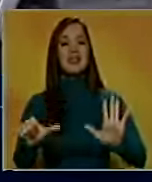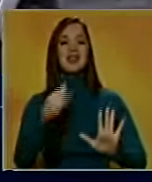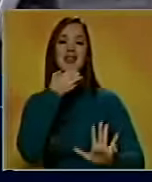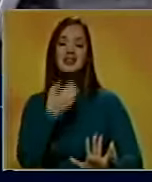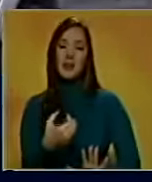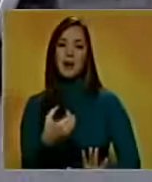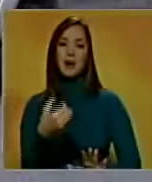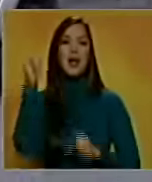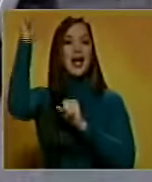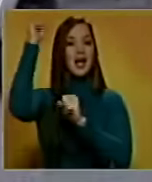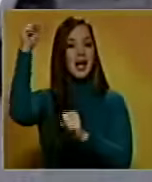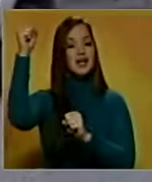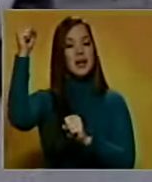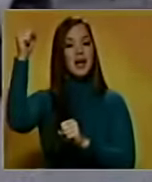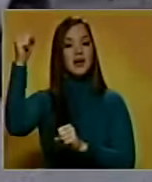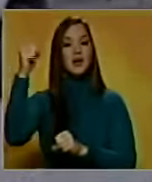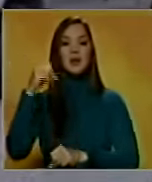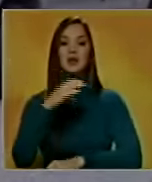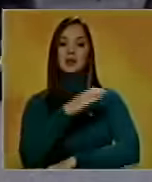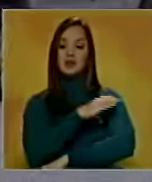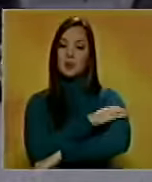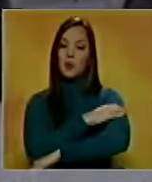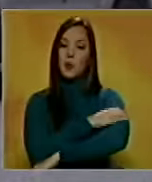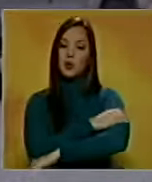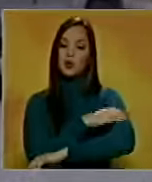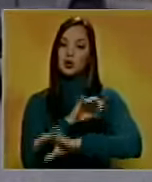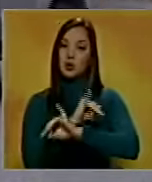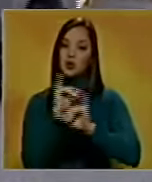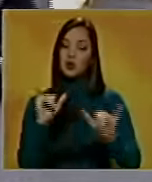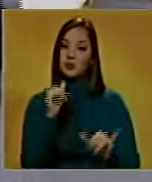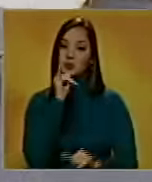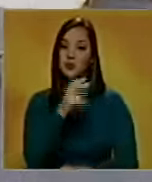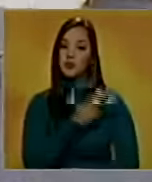Desde la sede de Primero Justicia en Los Palos Grandes, Oliver Rodríguez, Noticiero Venevisión.